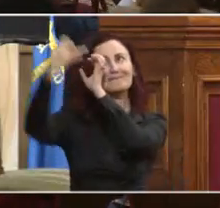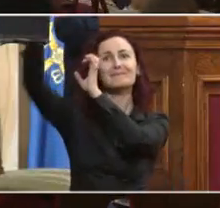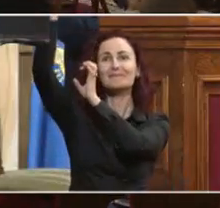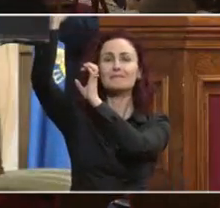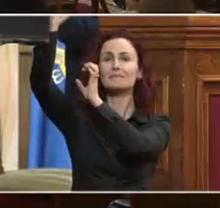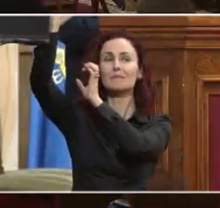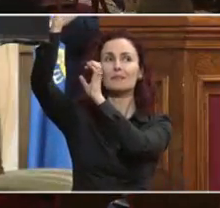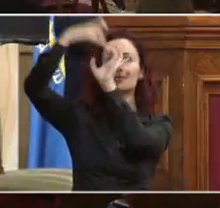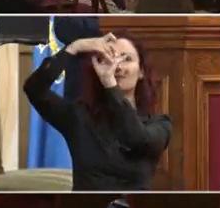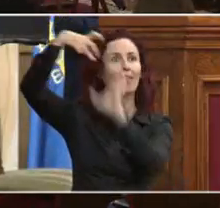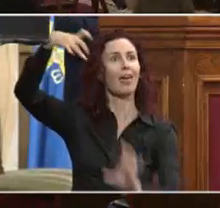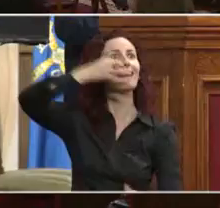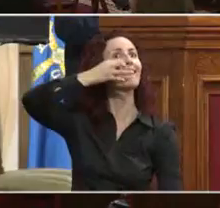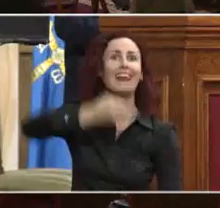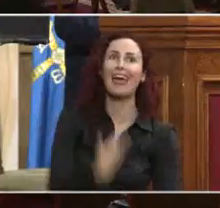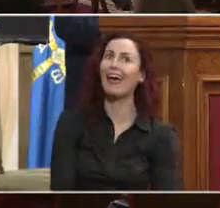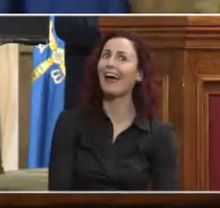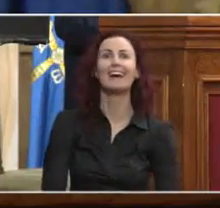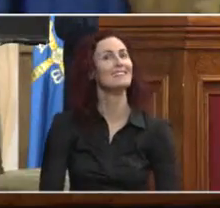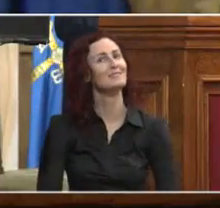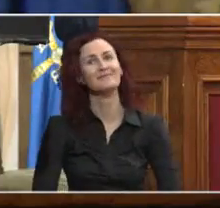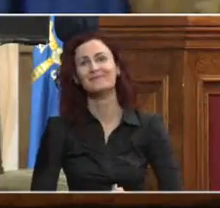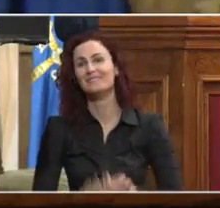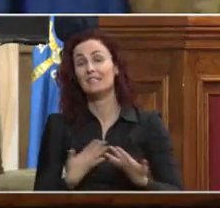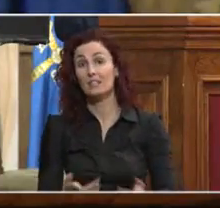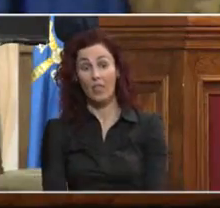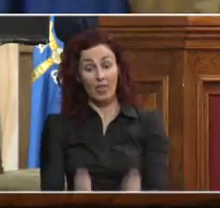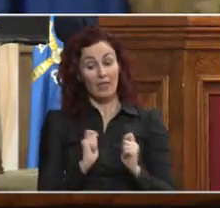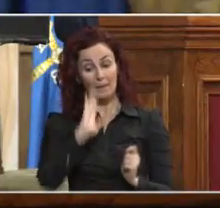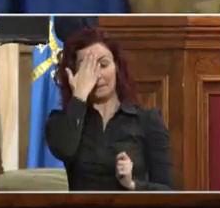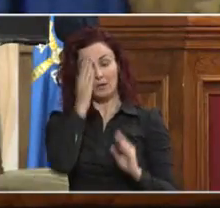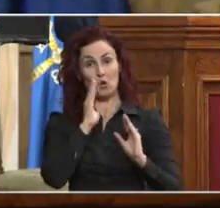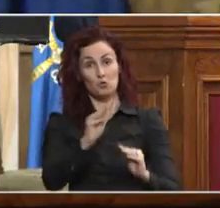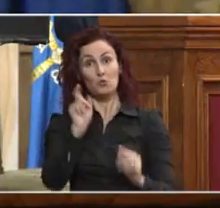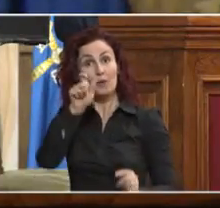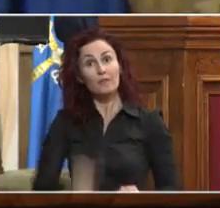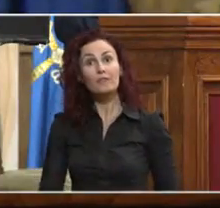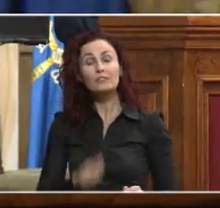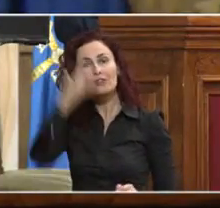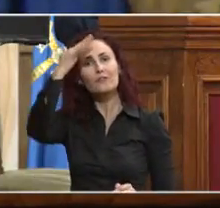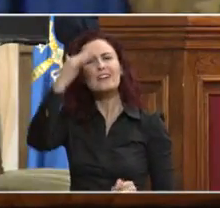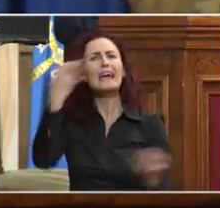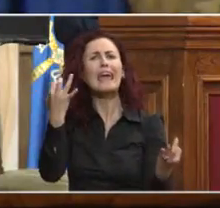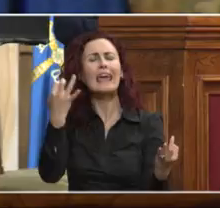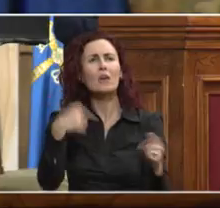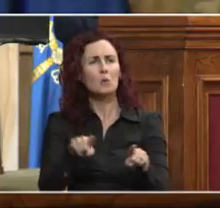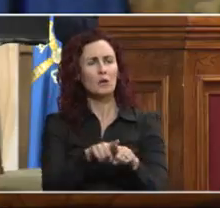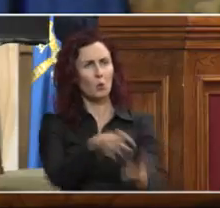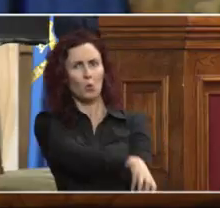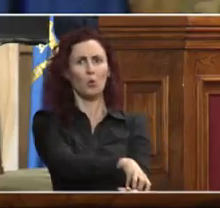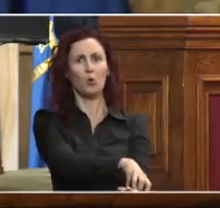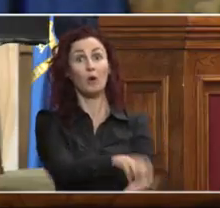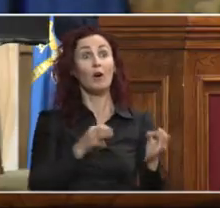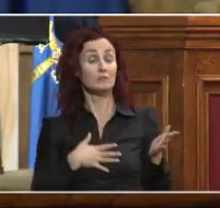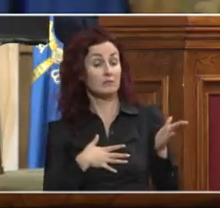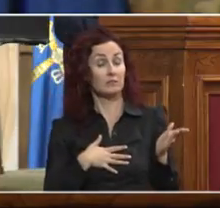nunca tiene que ver con la realidad. La aportación principal de Mastro Piero a la filosofía fue su Dilema de amor, cumbia